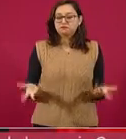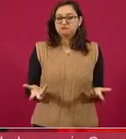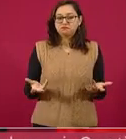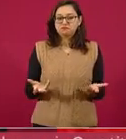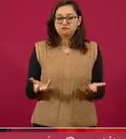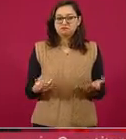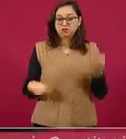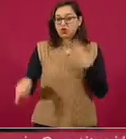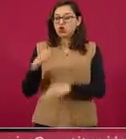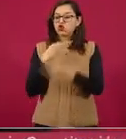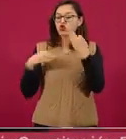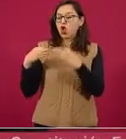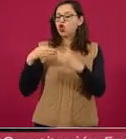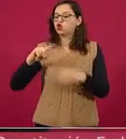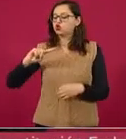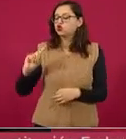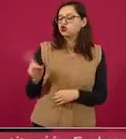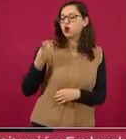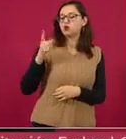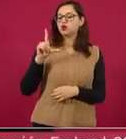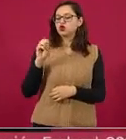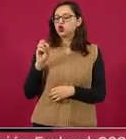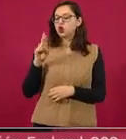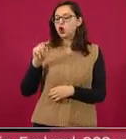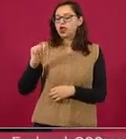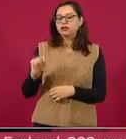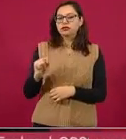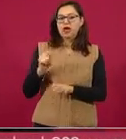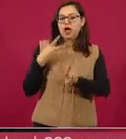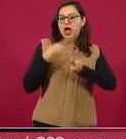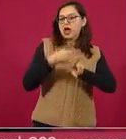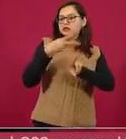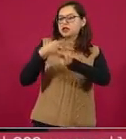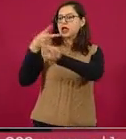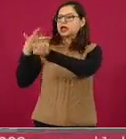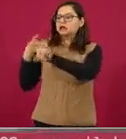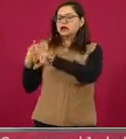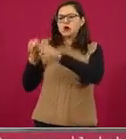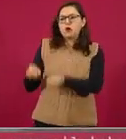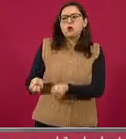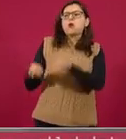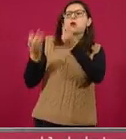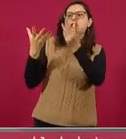Loret, afortunadamente no fueron muchos.